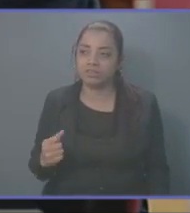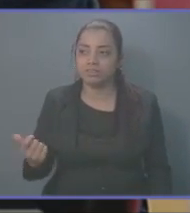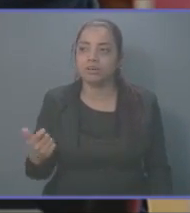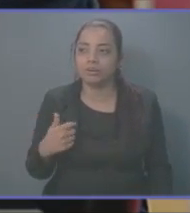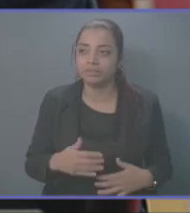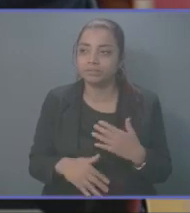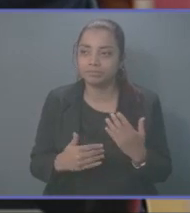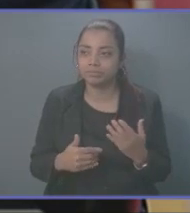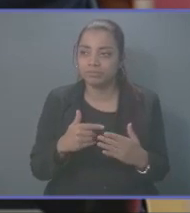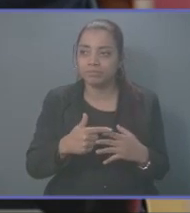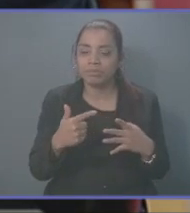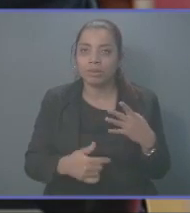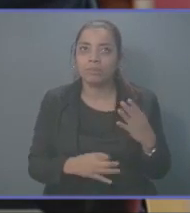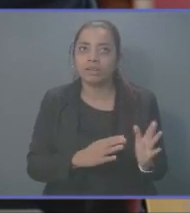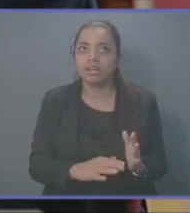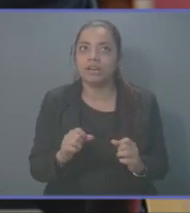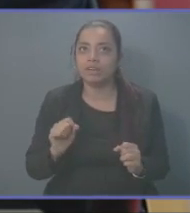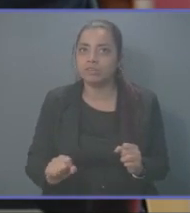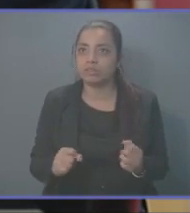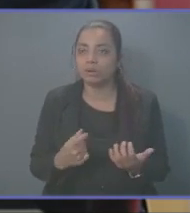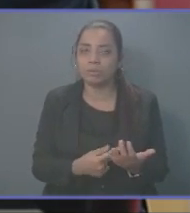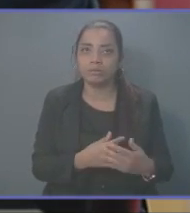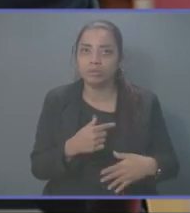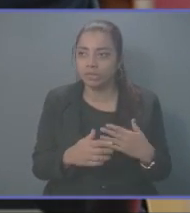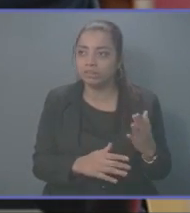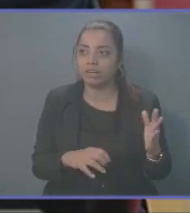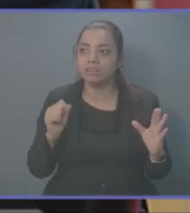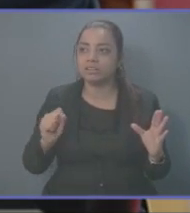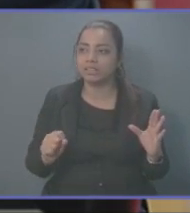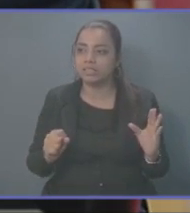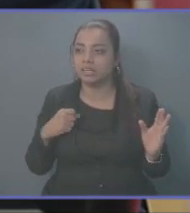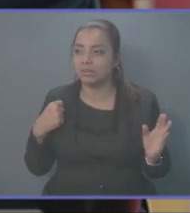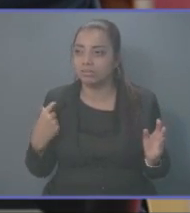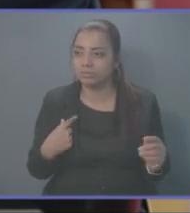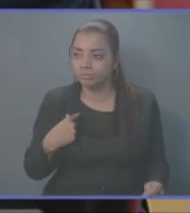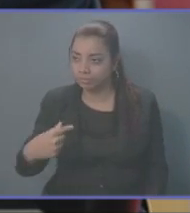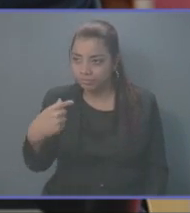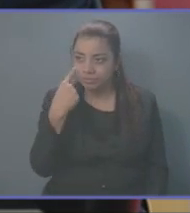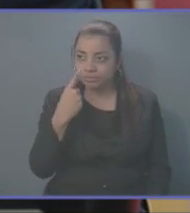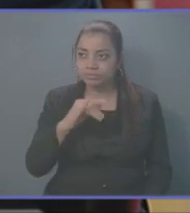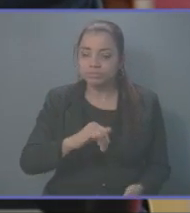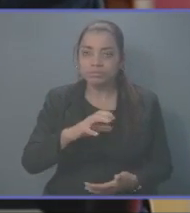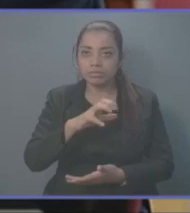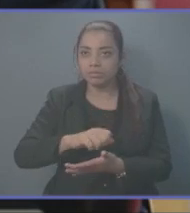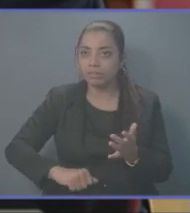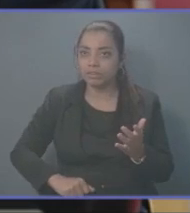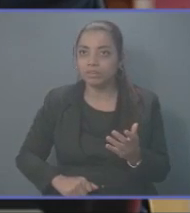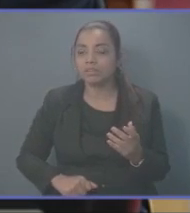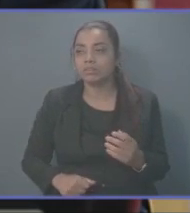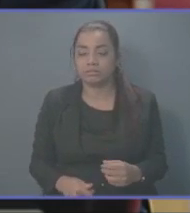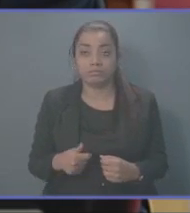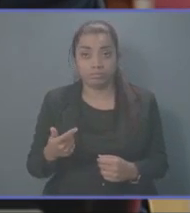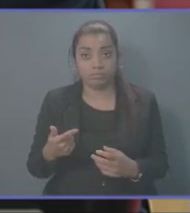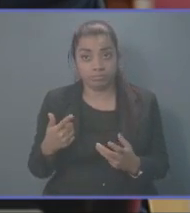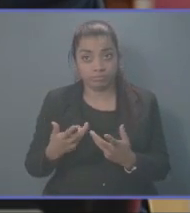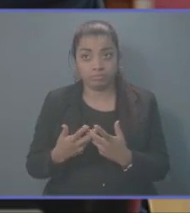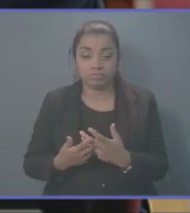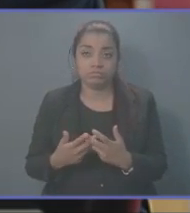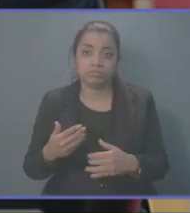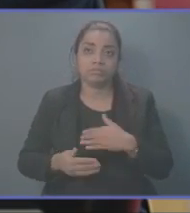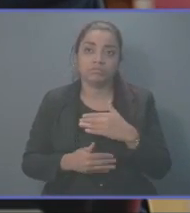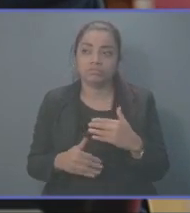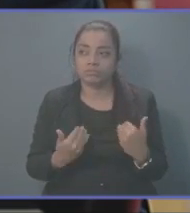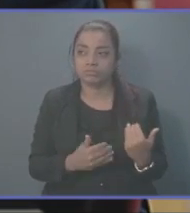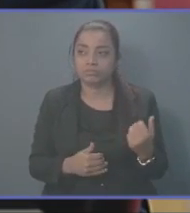y además legalmente procedente de tal forma que se efectúe el monto del impuesto a pagar, el contribuyente ajustará su cuantía